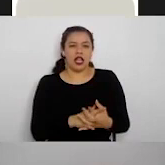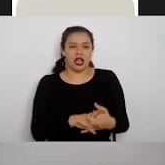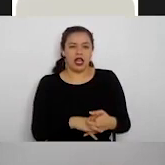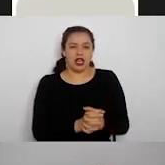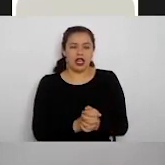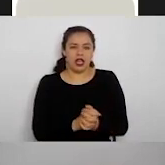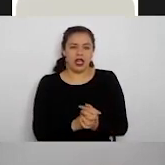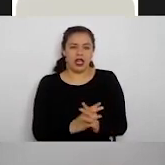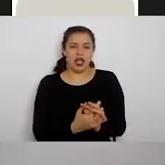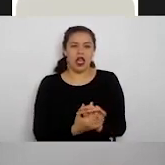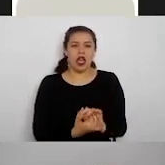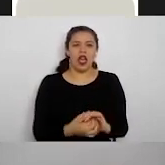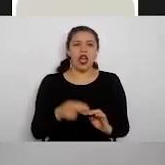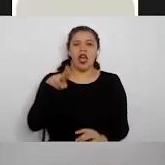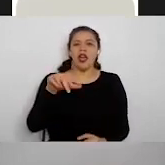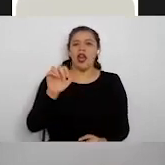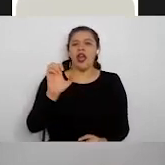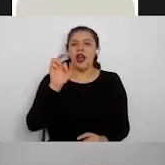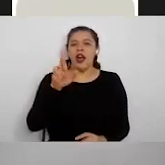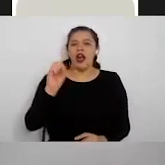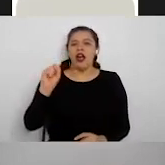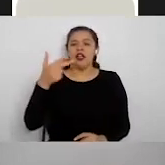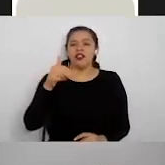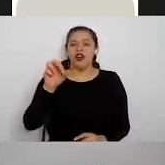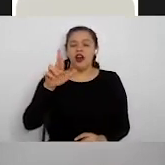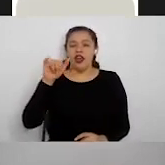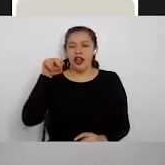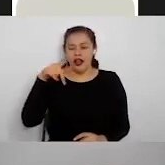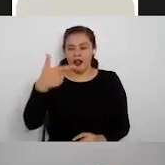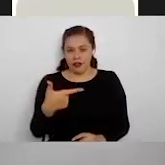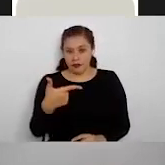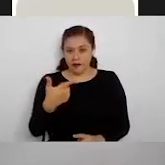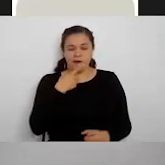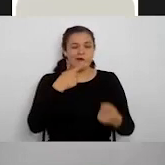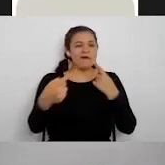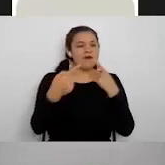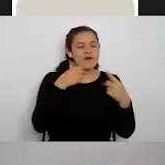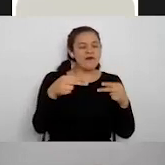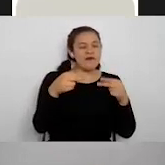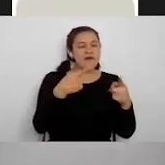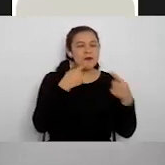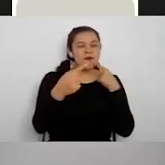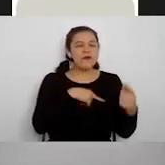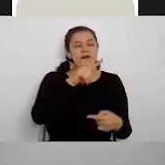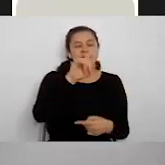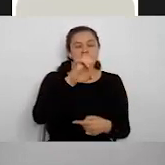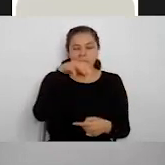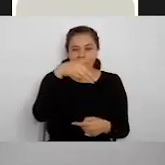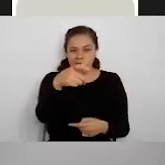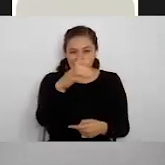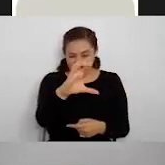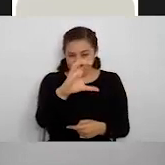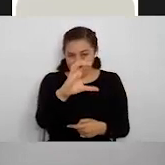Las negociaciones que hay con Estados Unidos y México en torno al TEMEC, además de